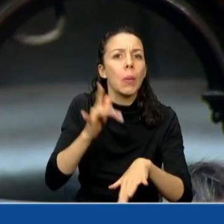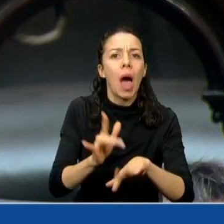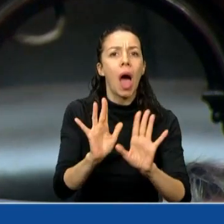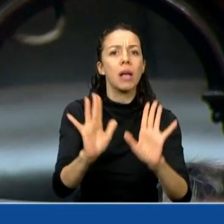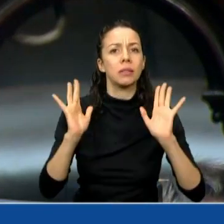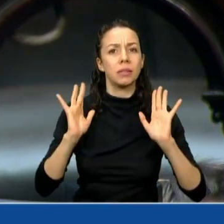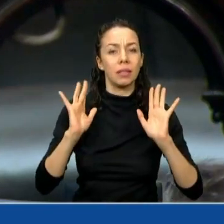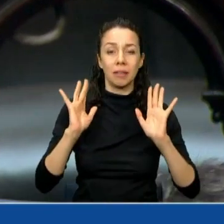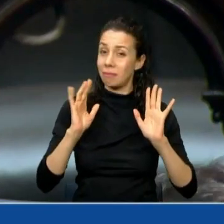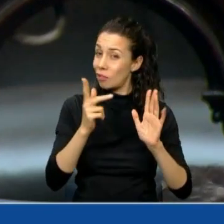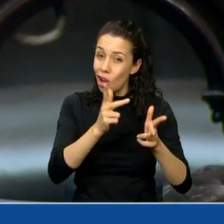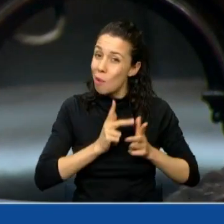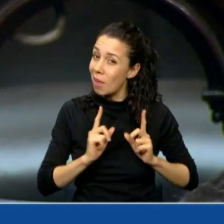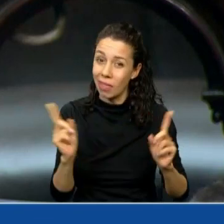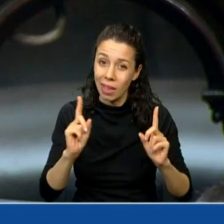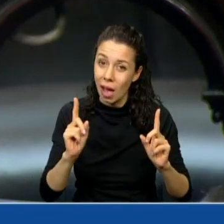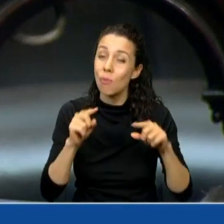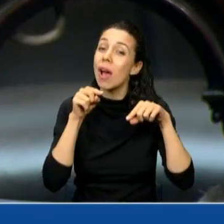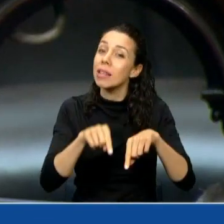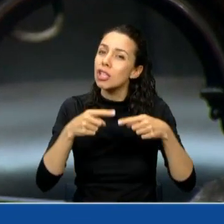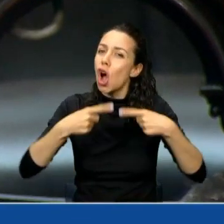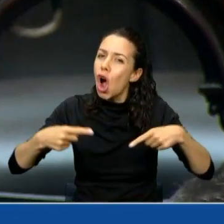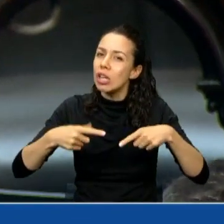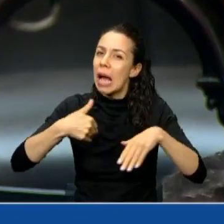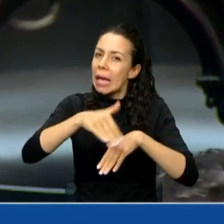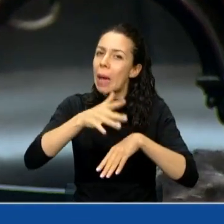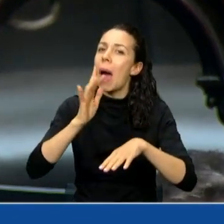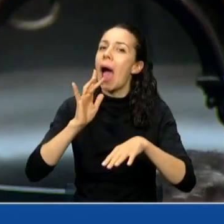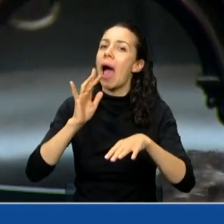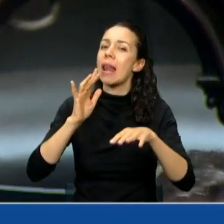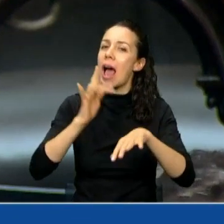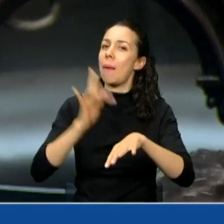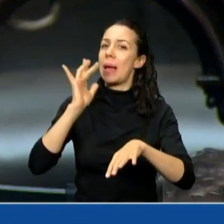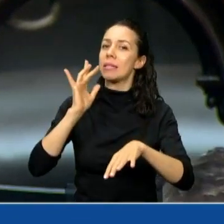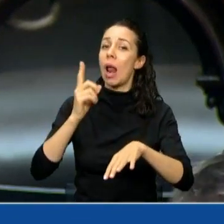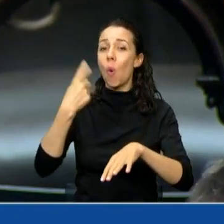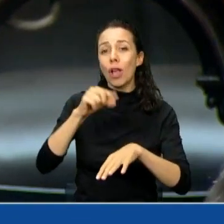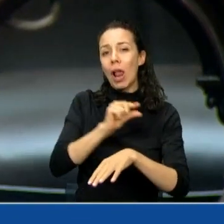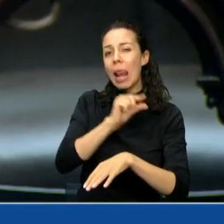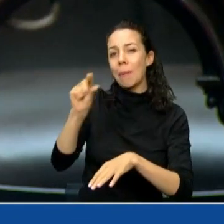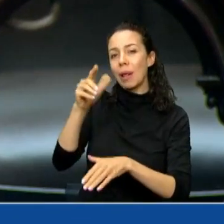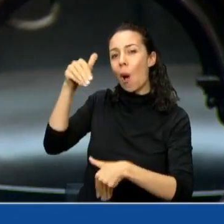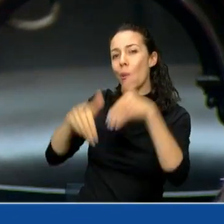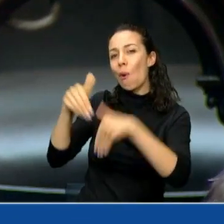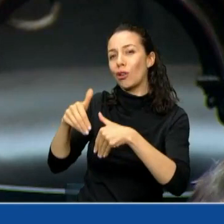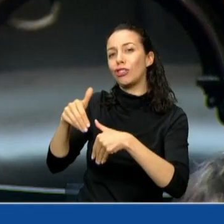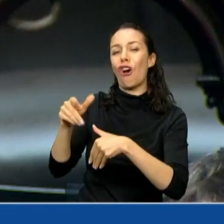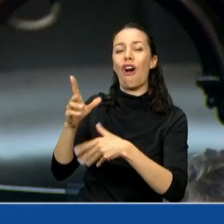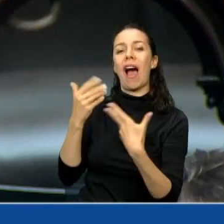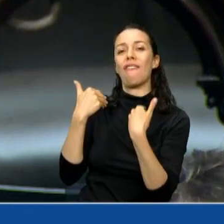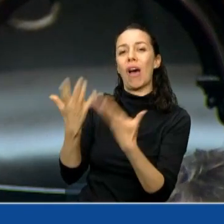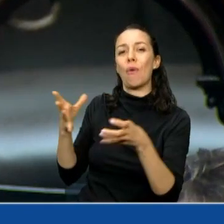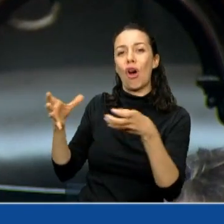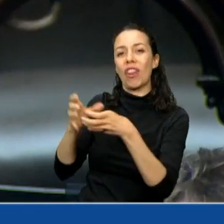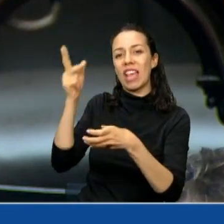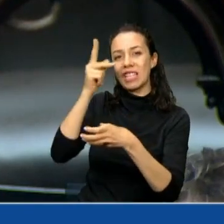qué? Estas son las cosas que te pasan cuando le prestás por cálculo electoral tus votos al kirchnerismo. Pero esto